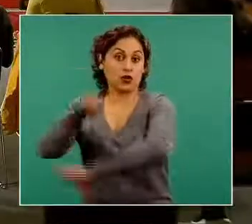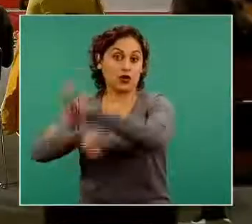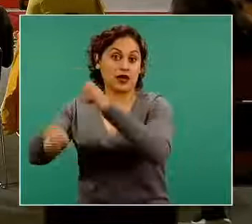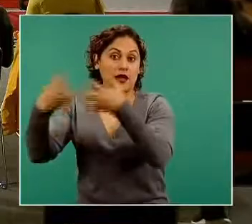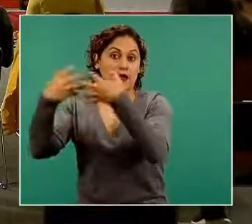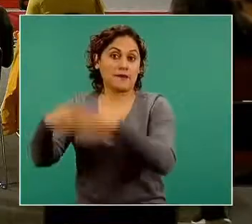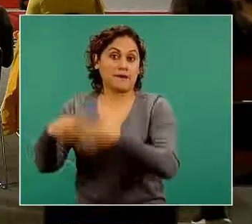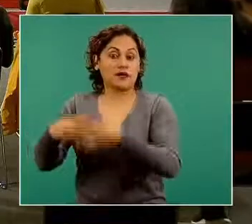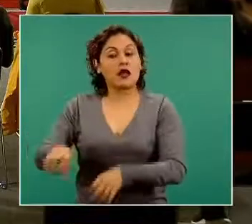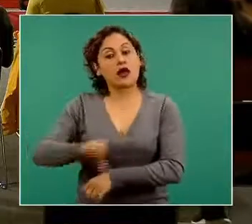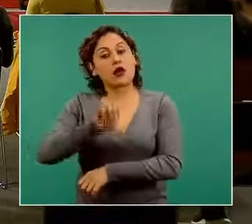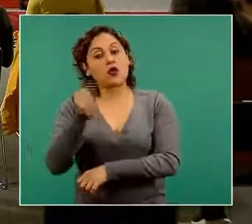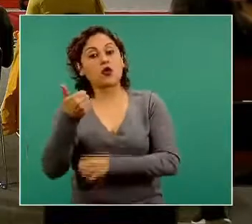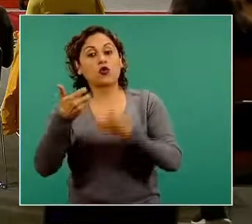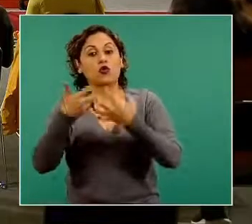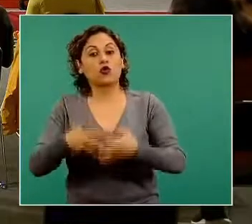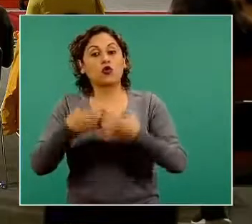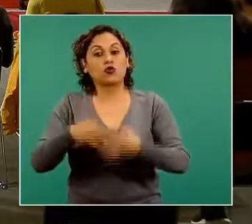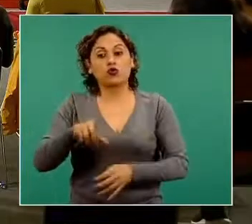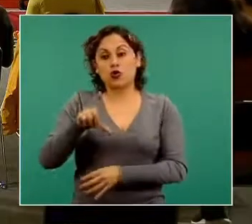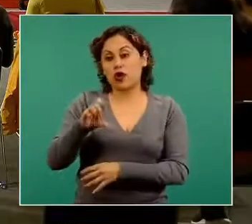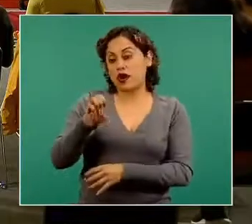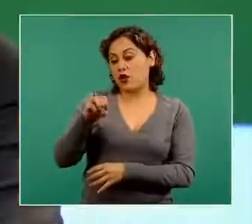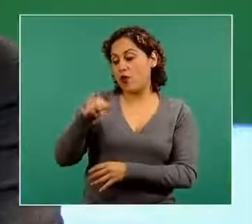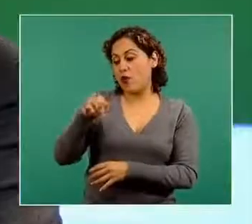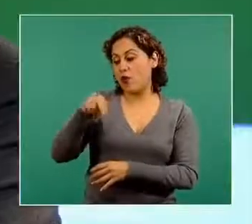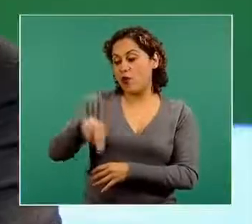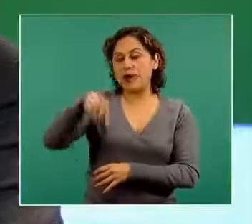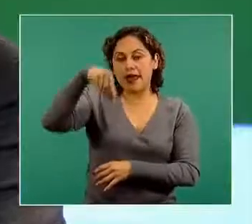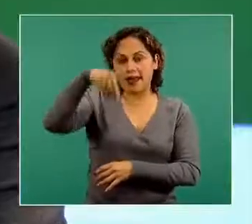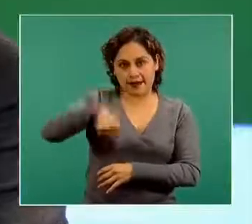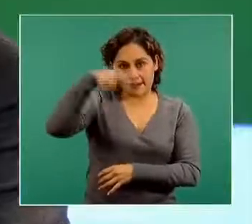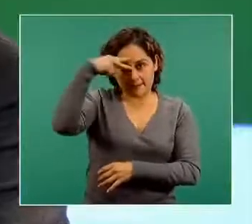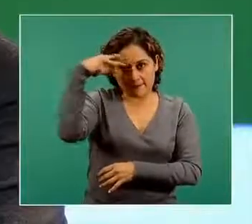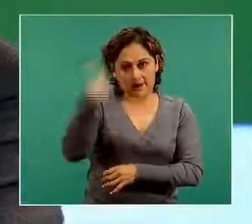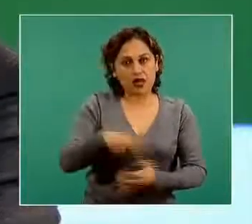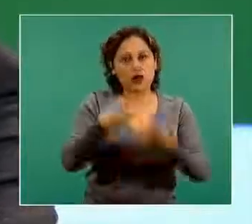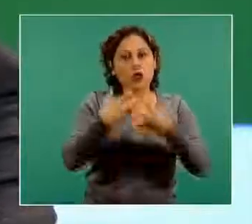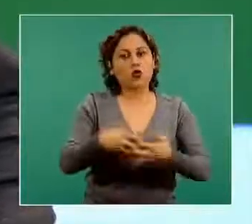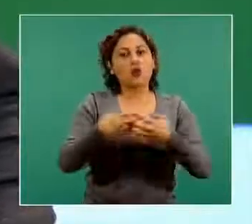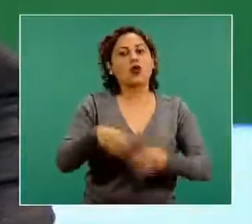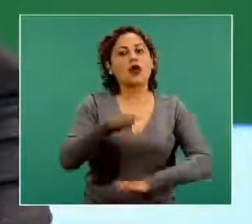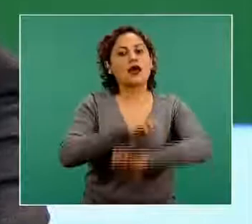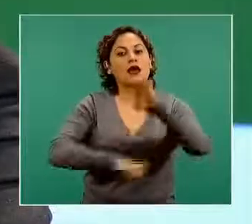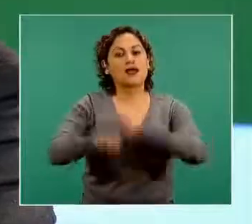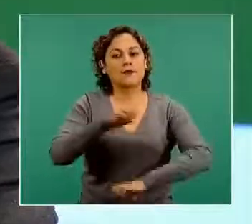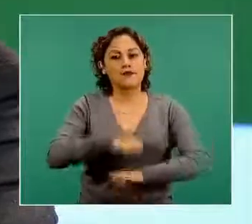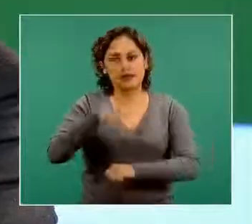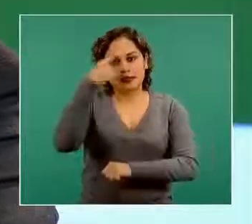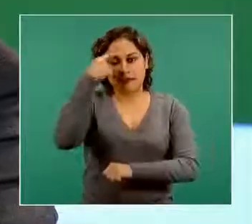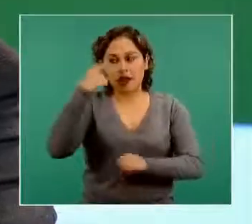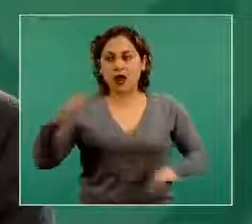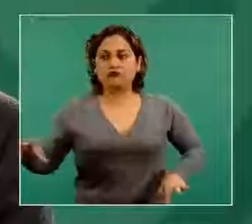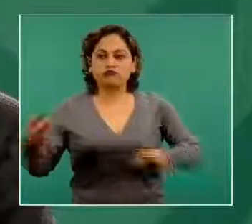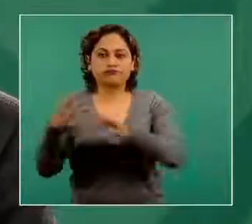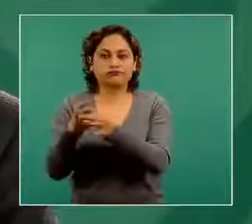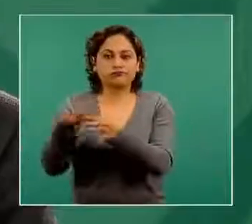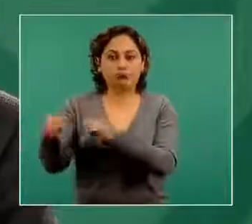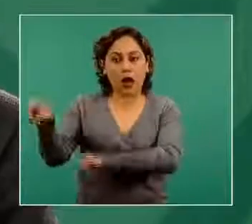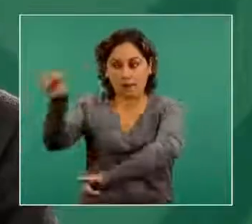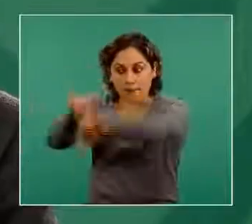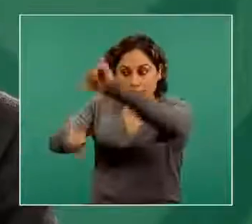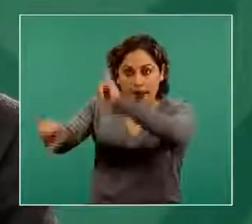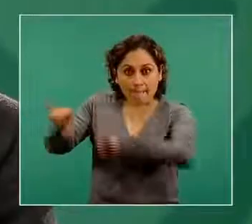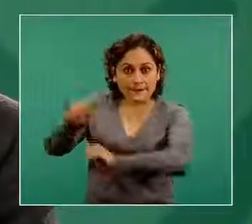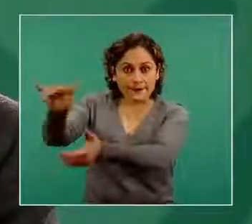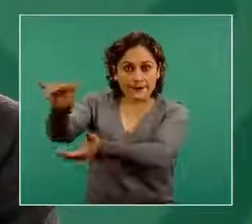Leomont, una empresa farmacéutica mexicana, para que Leomont haga el llenado y terminado, es decir, los